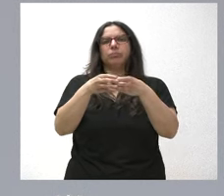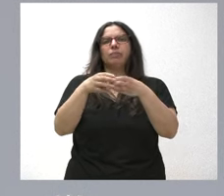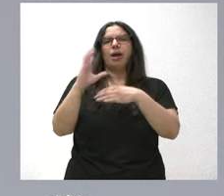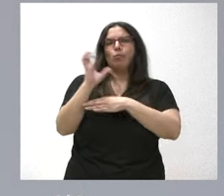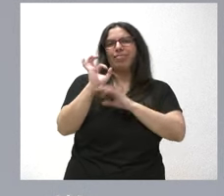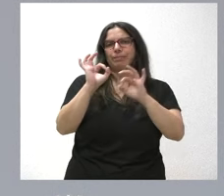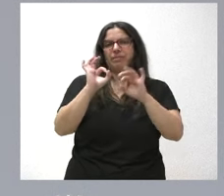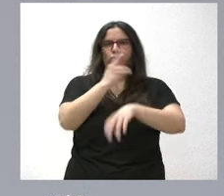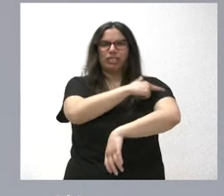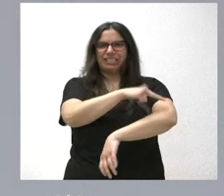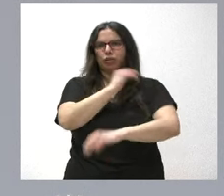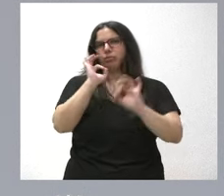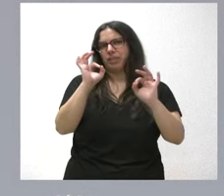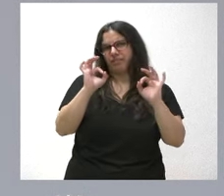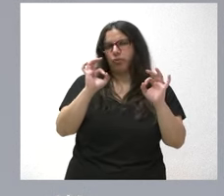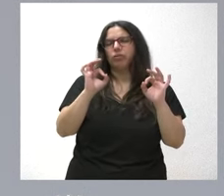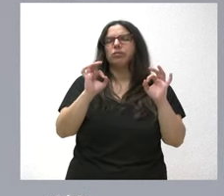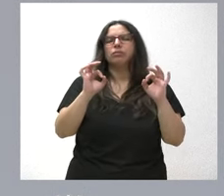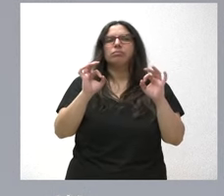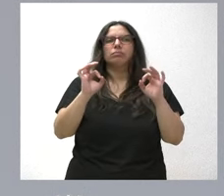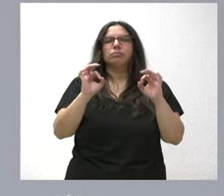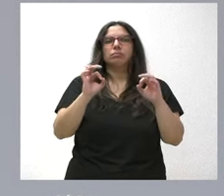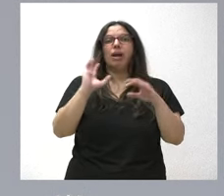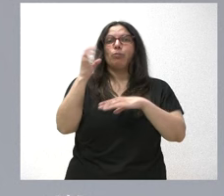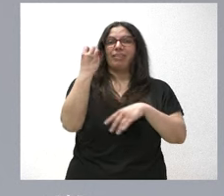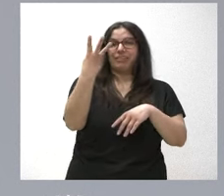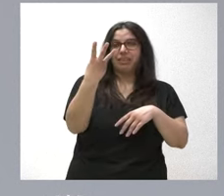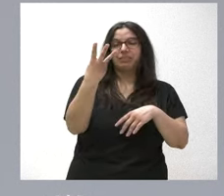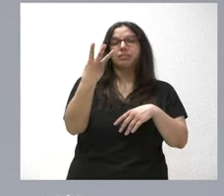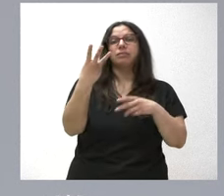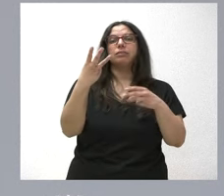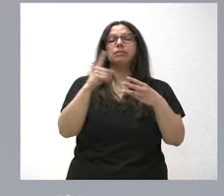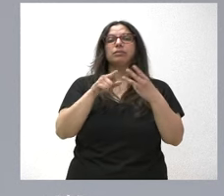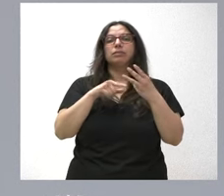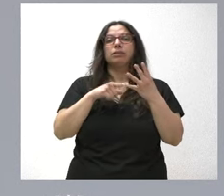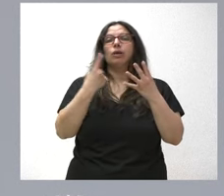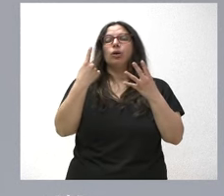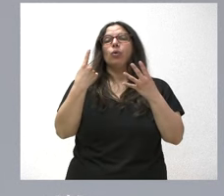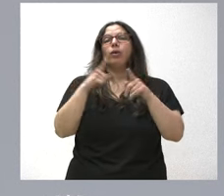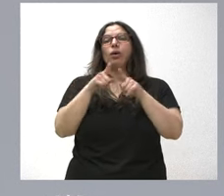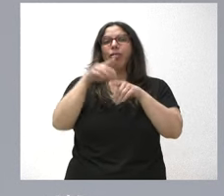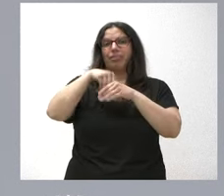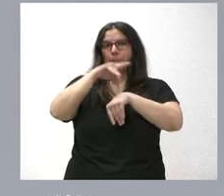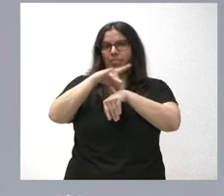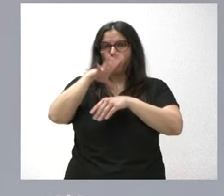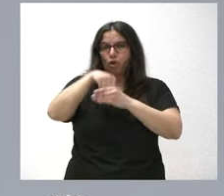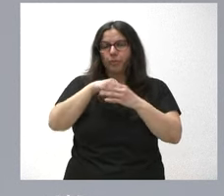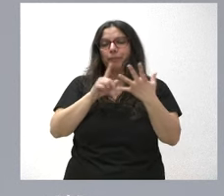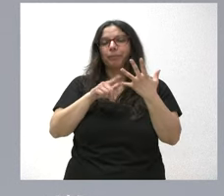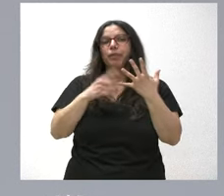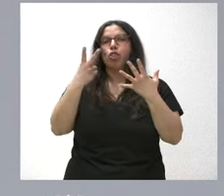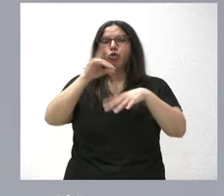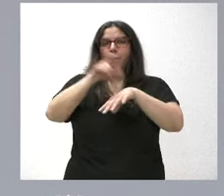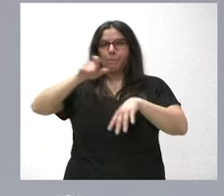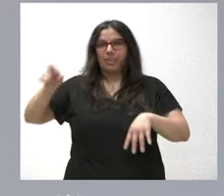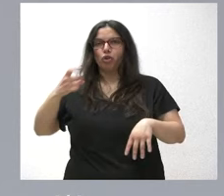específico, básicamente 3 ambulancias de soporte vital básico, una unidad medicalizada, 2 médicos,